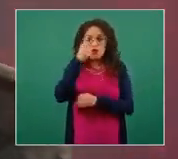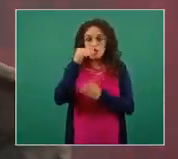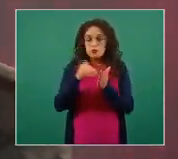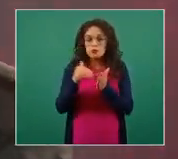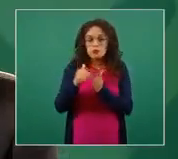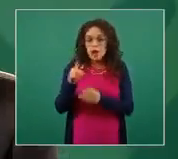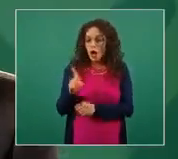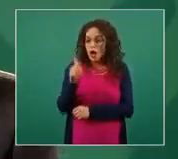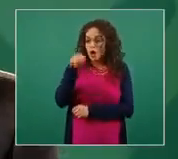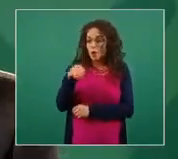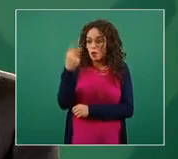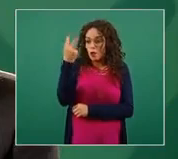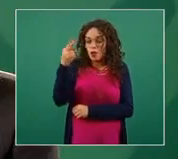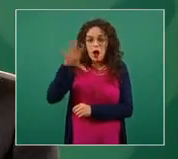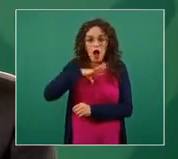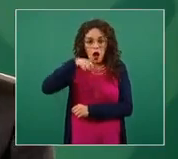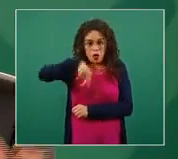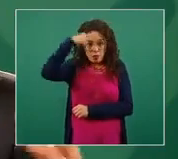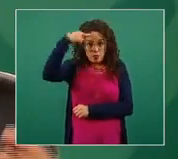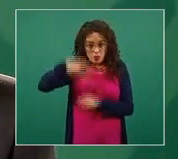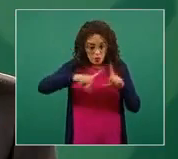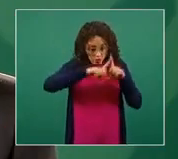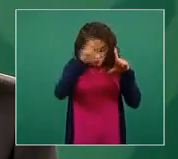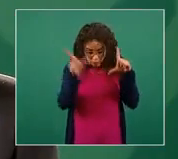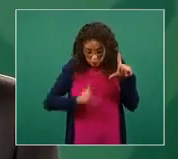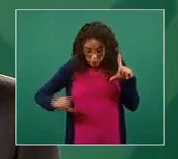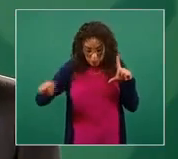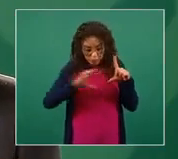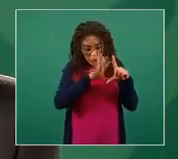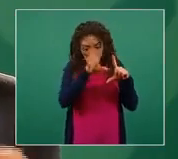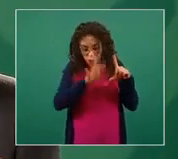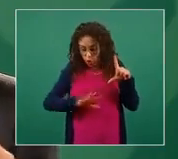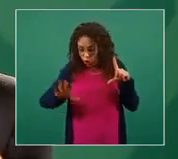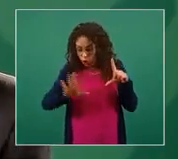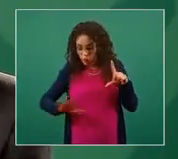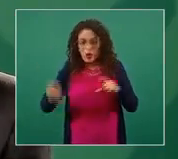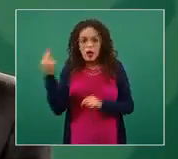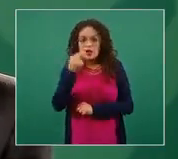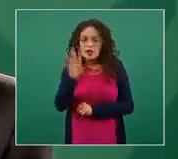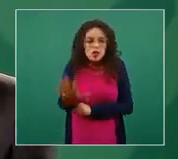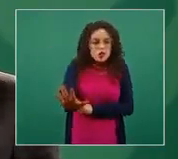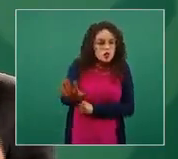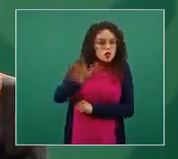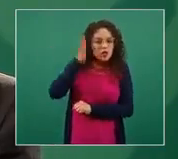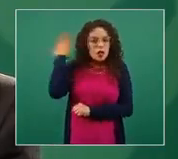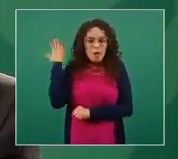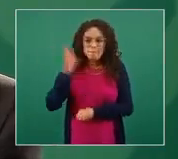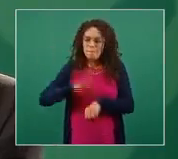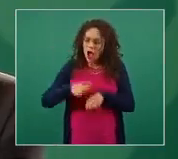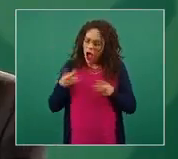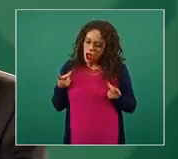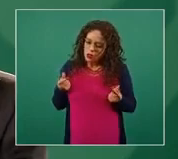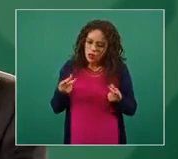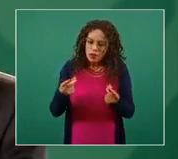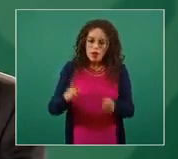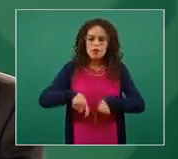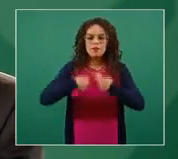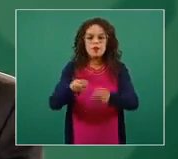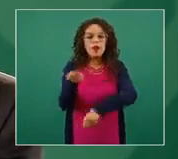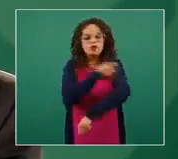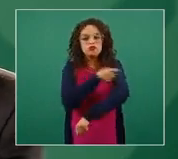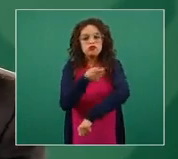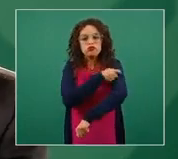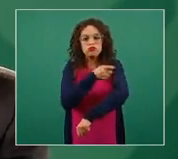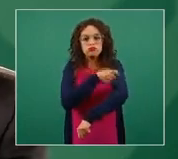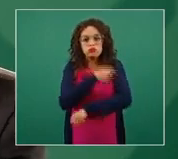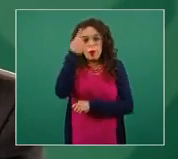cuadrados que tiene nuestra república, y se requiere hacer en el tiempo más rápido posible para lograr el objetivo fundamental, que